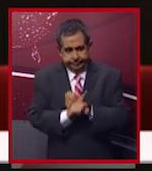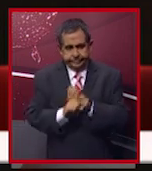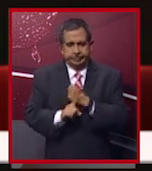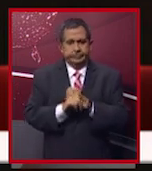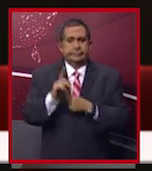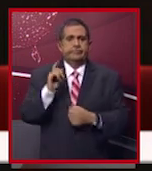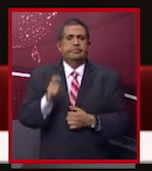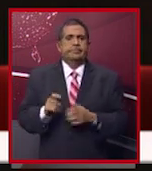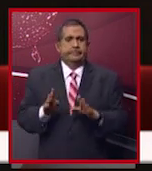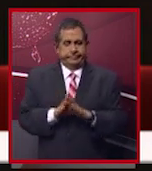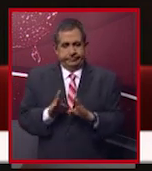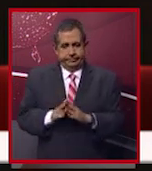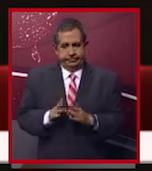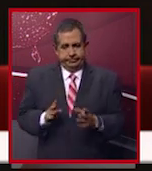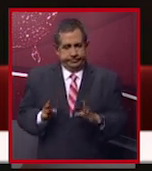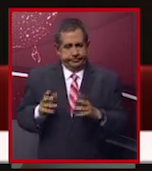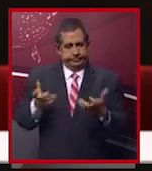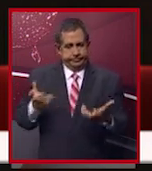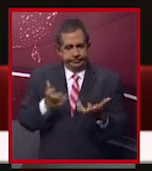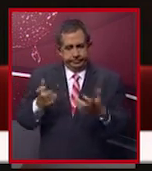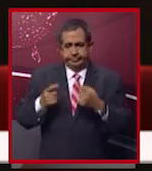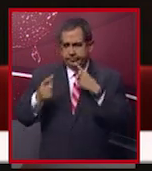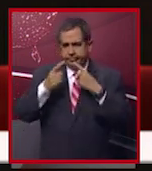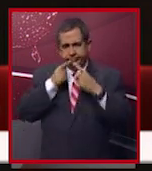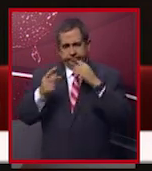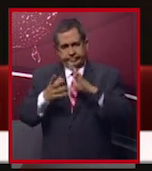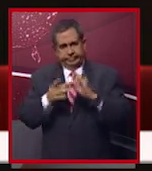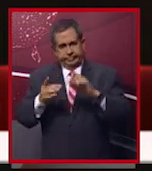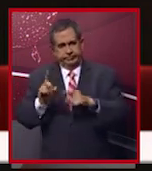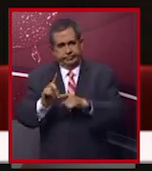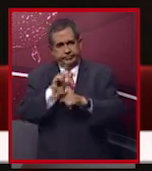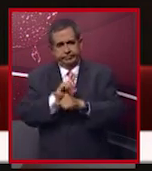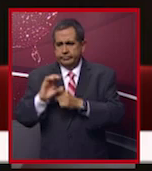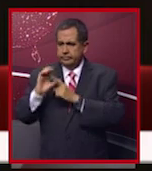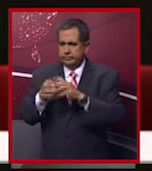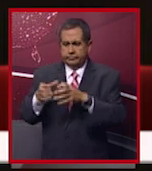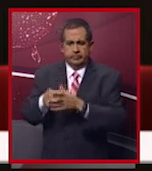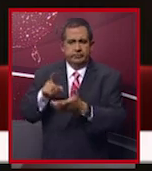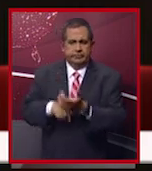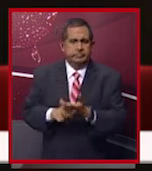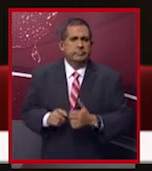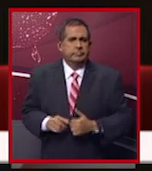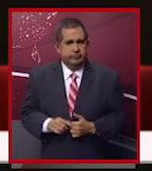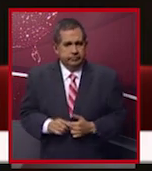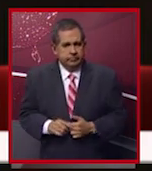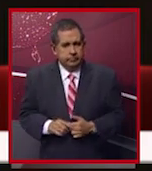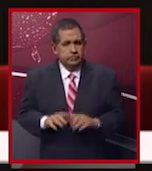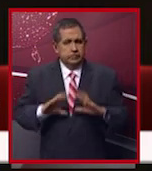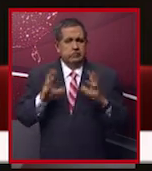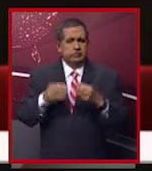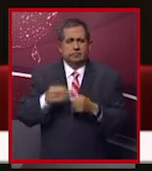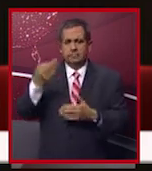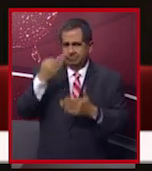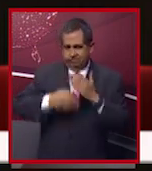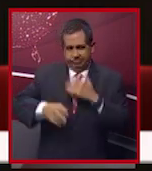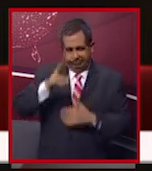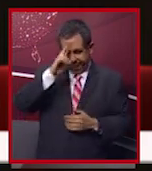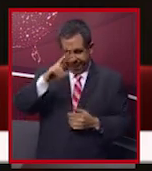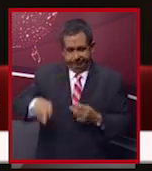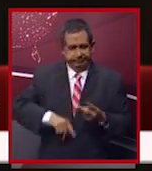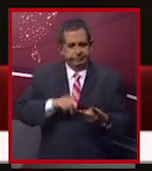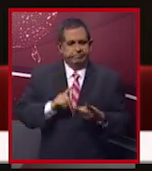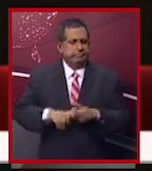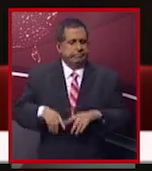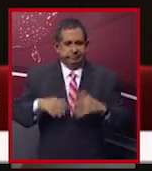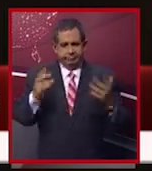es cómo se han llevado a cabo las discusiones desde las comisiones, con total falta de respeto,